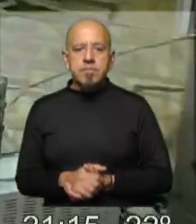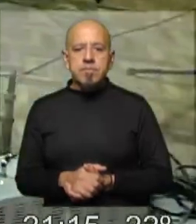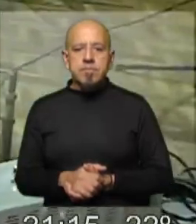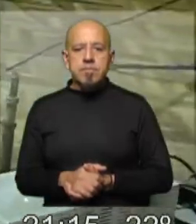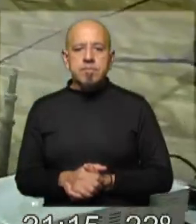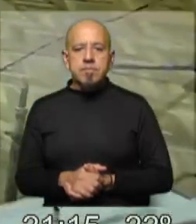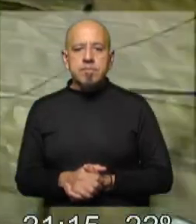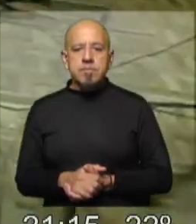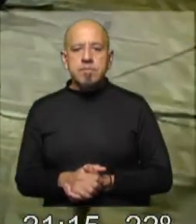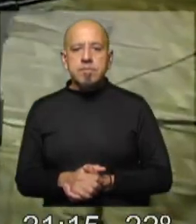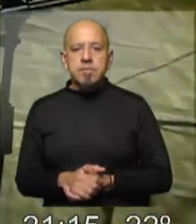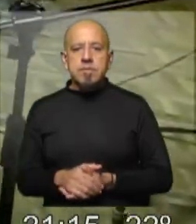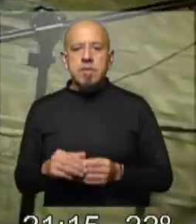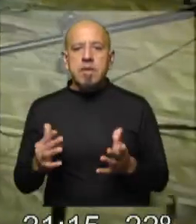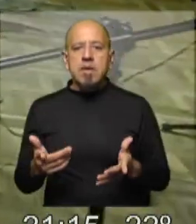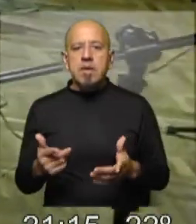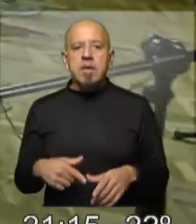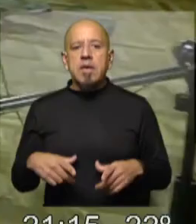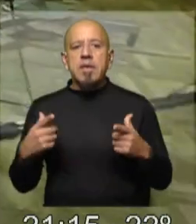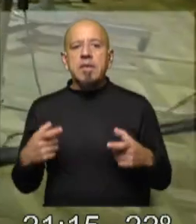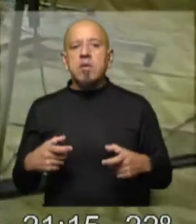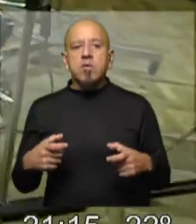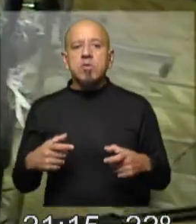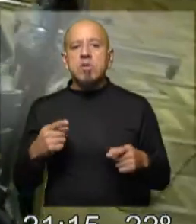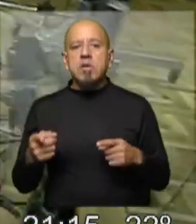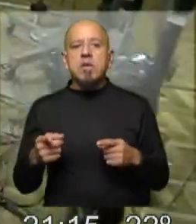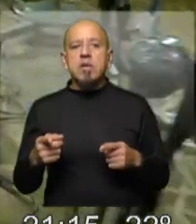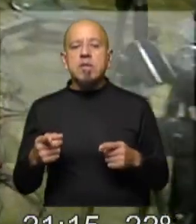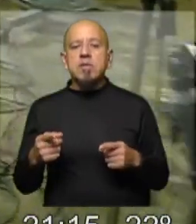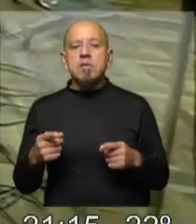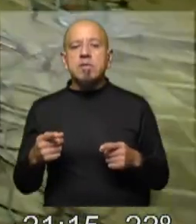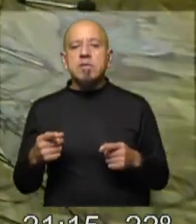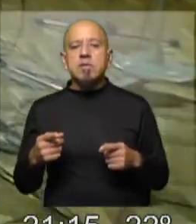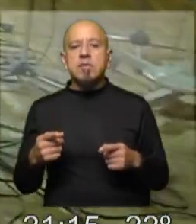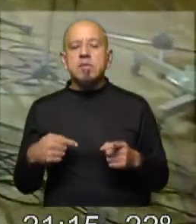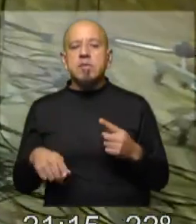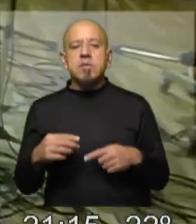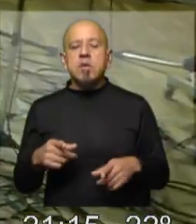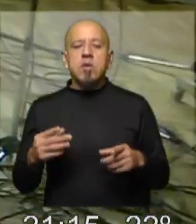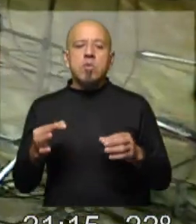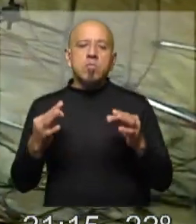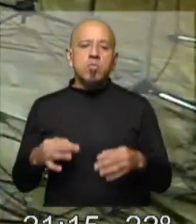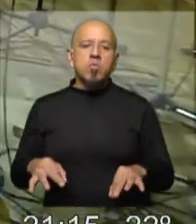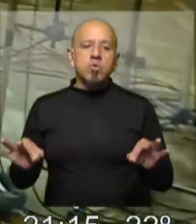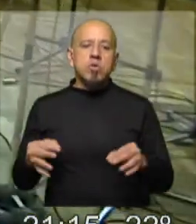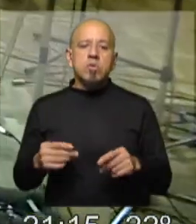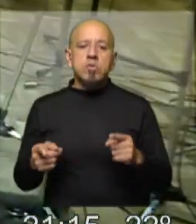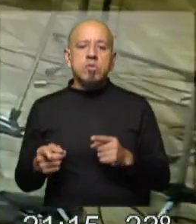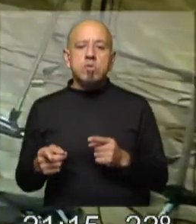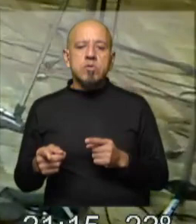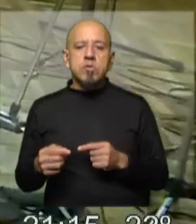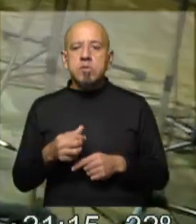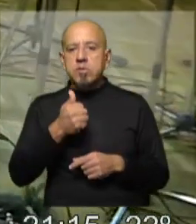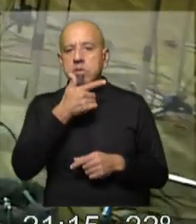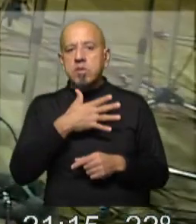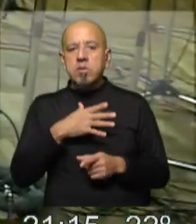¿qué discos históricos de la música tropical han salido de acá, se han grabado acá, músicos, discos históricos